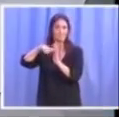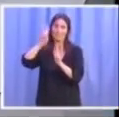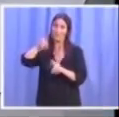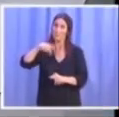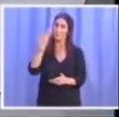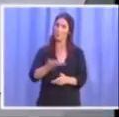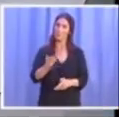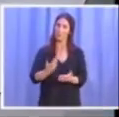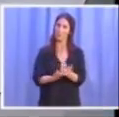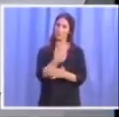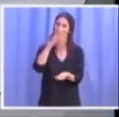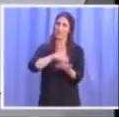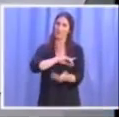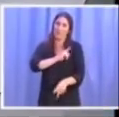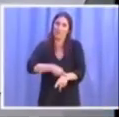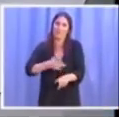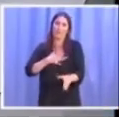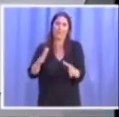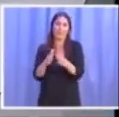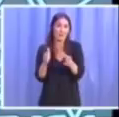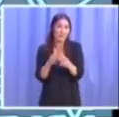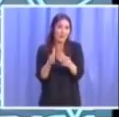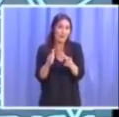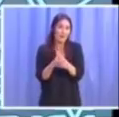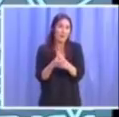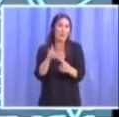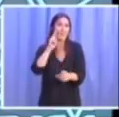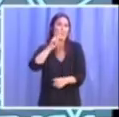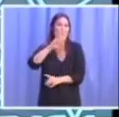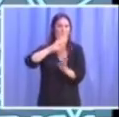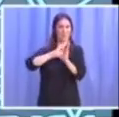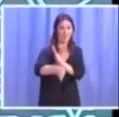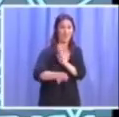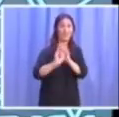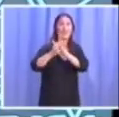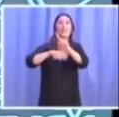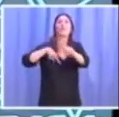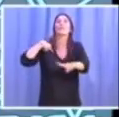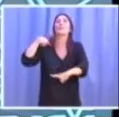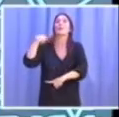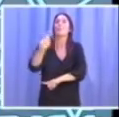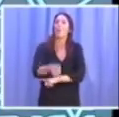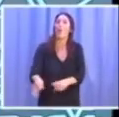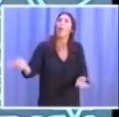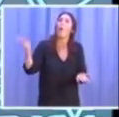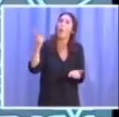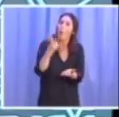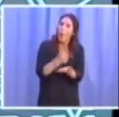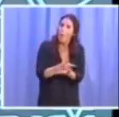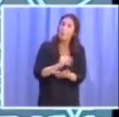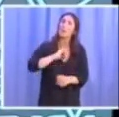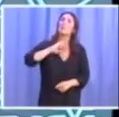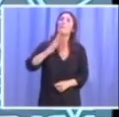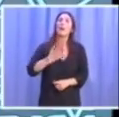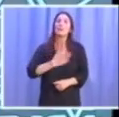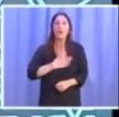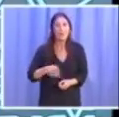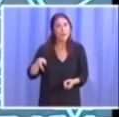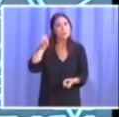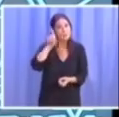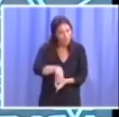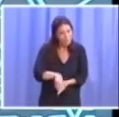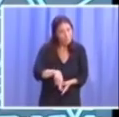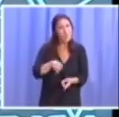un día importante para el deporte granadino, lo van a ver en directo y después, otra vez, y mañana también,